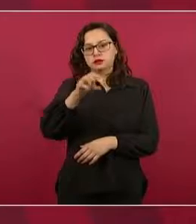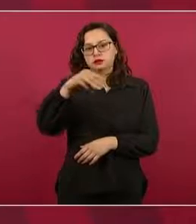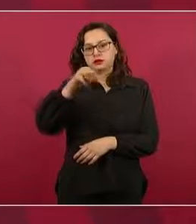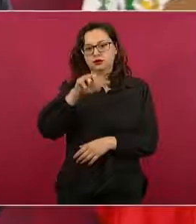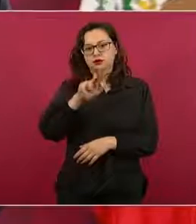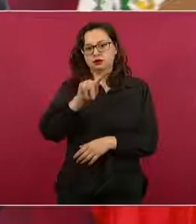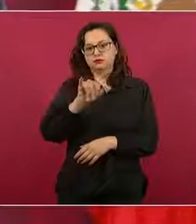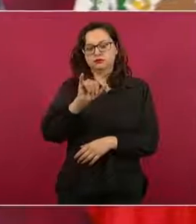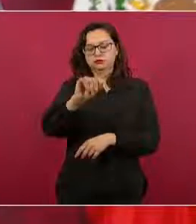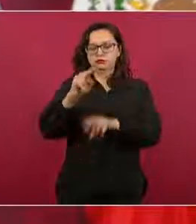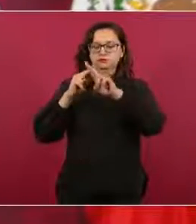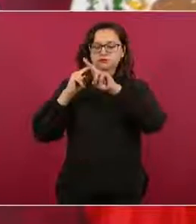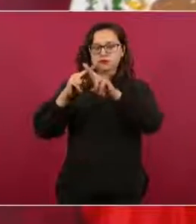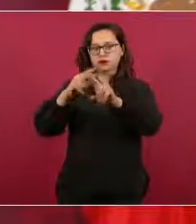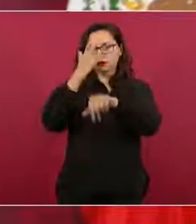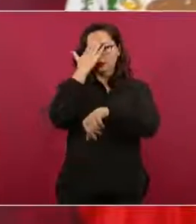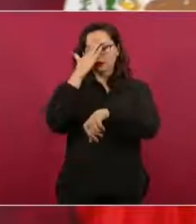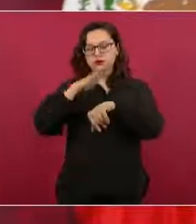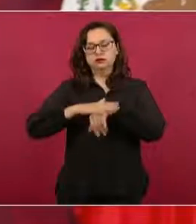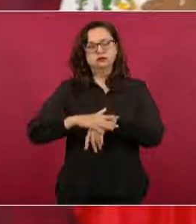su memorial,